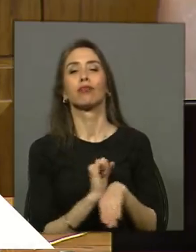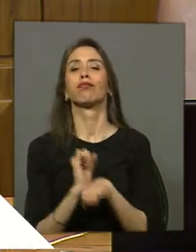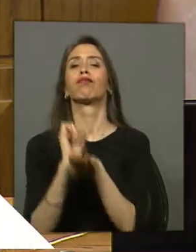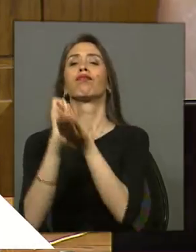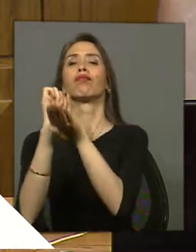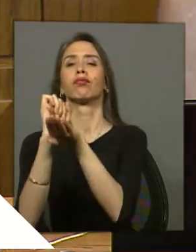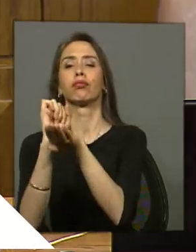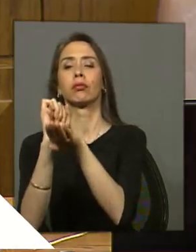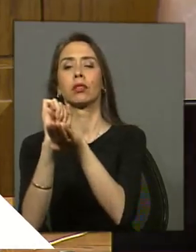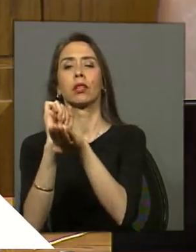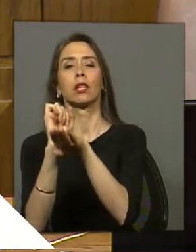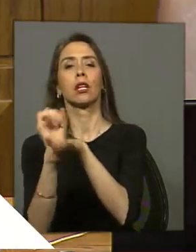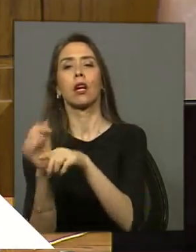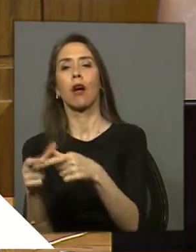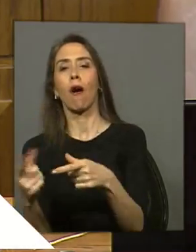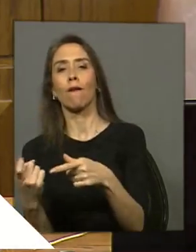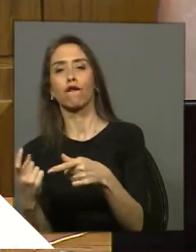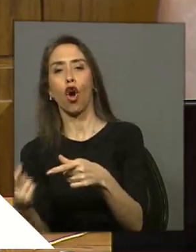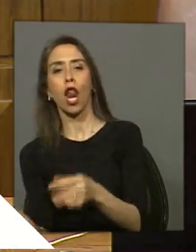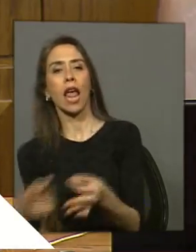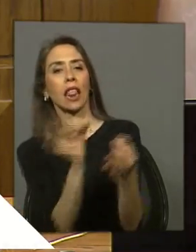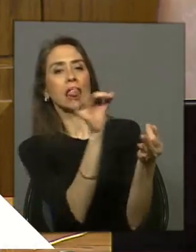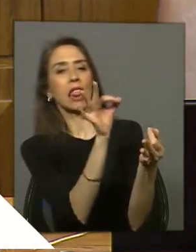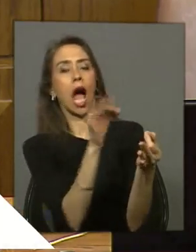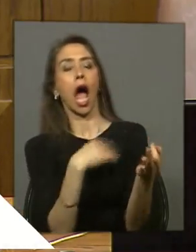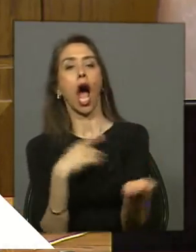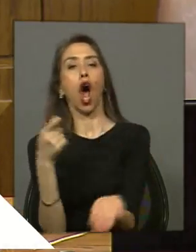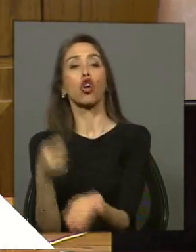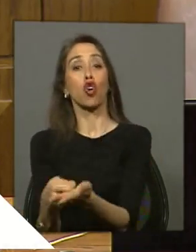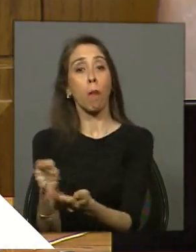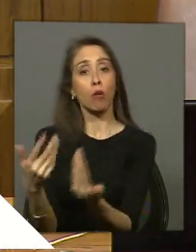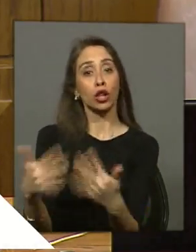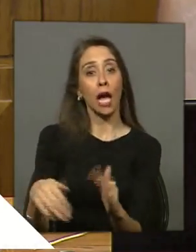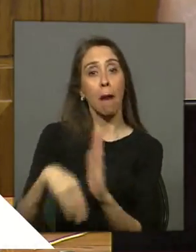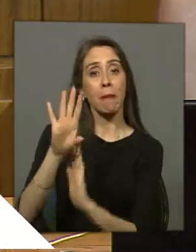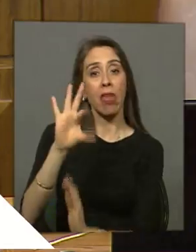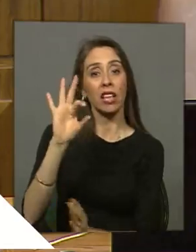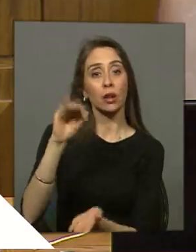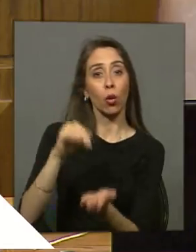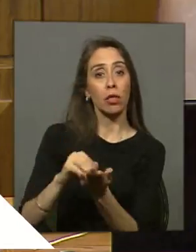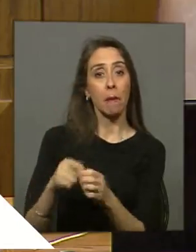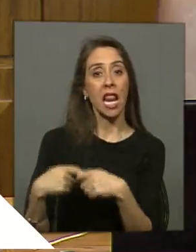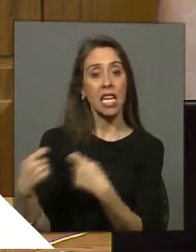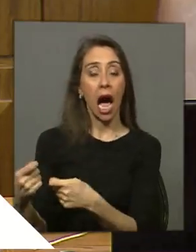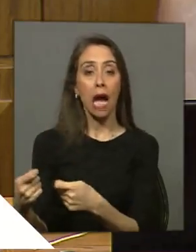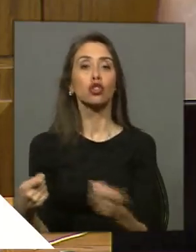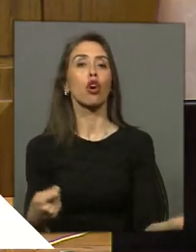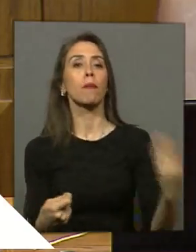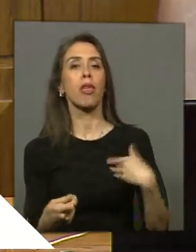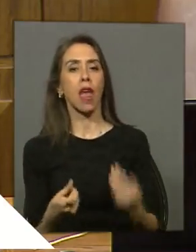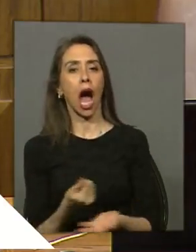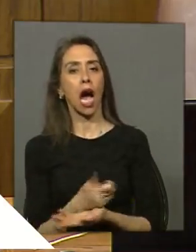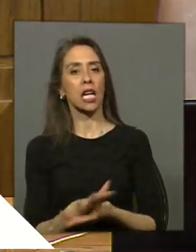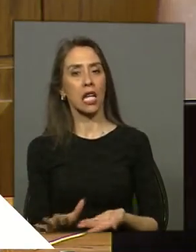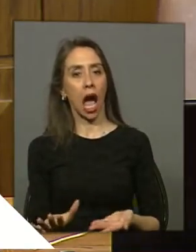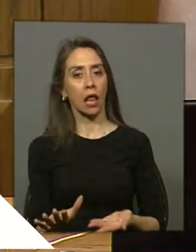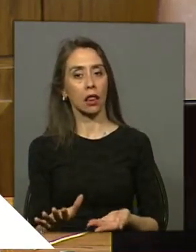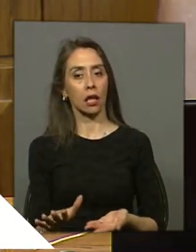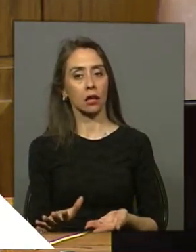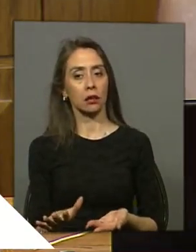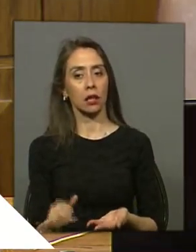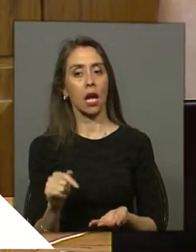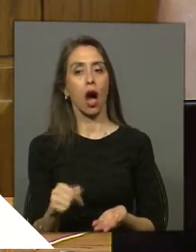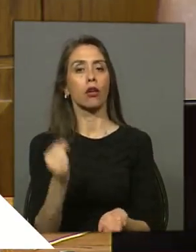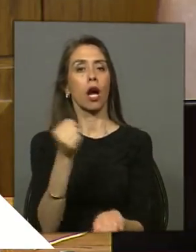que demostrar sí que había comprado sobre 50 mil pesos para optar a la gratuidad. Hoy nos encontramos entonces terminando su